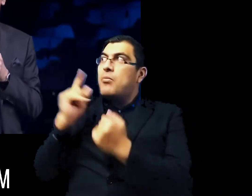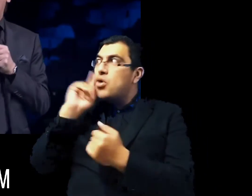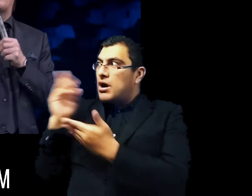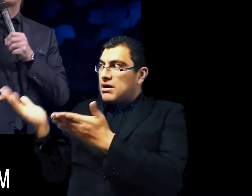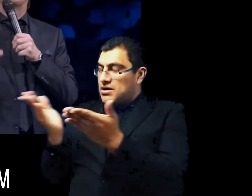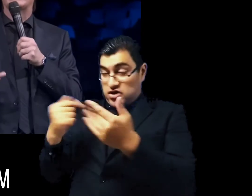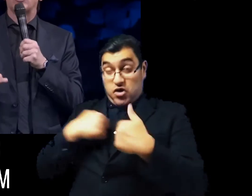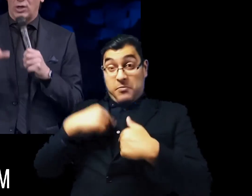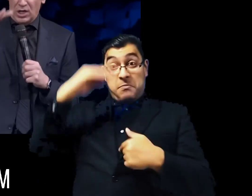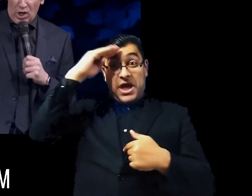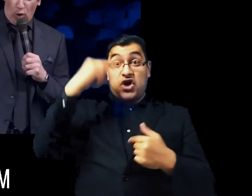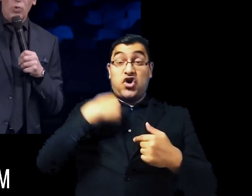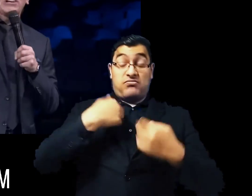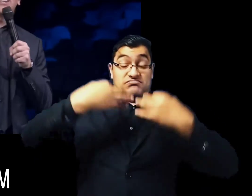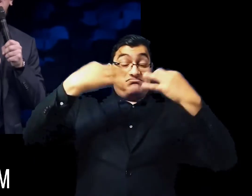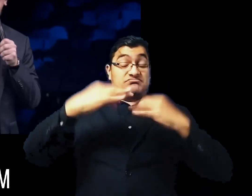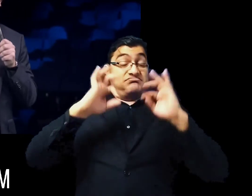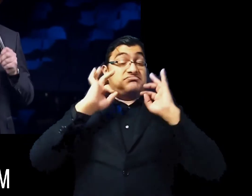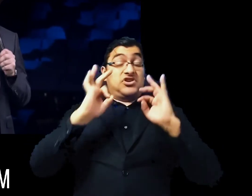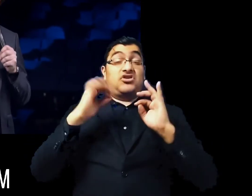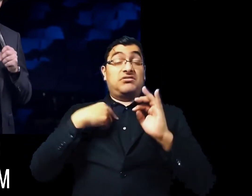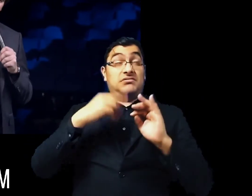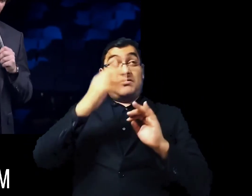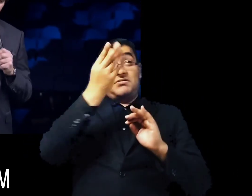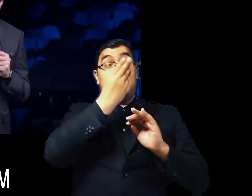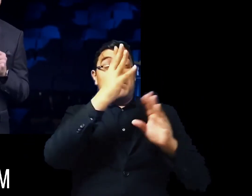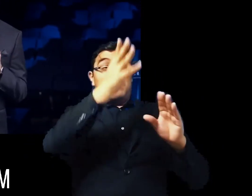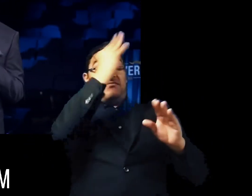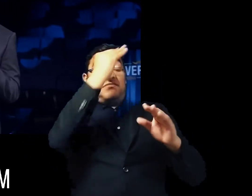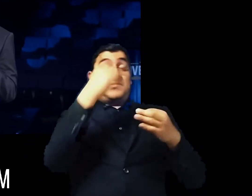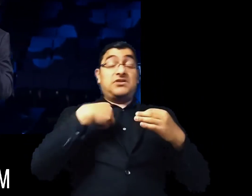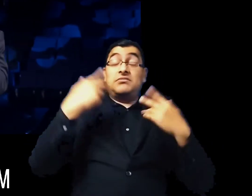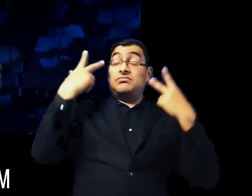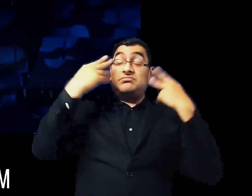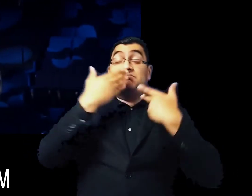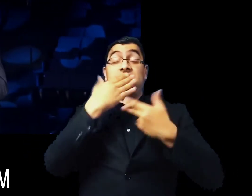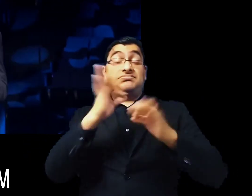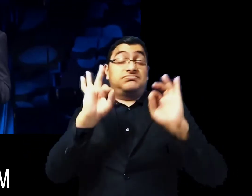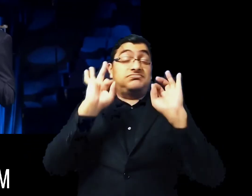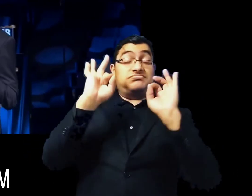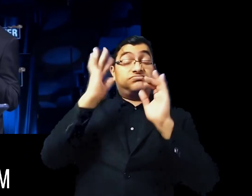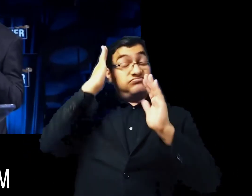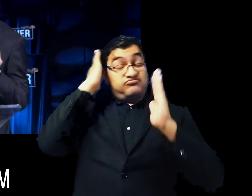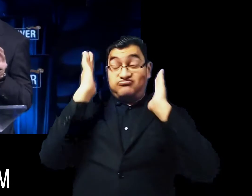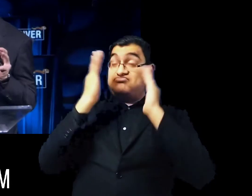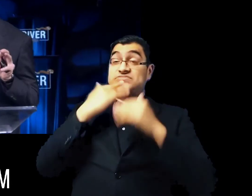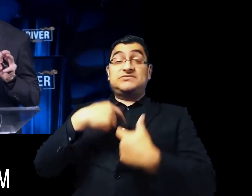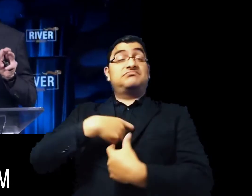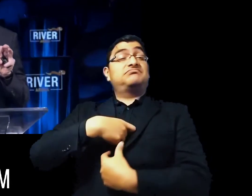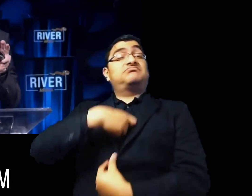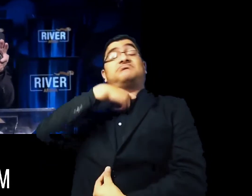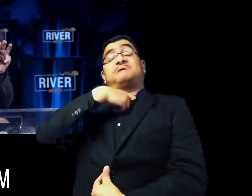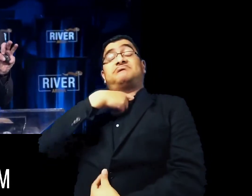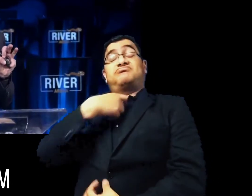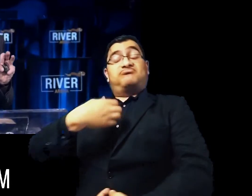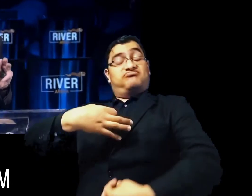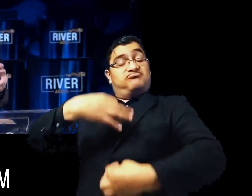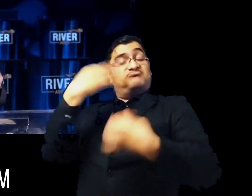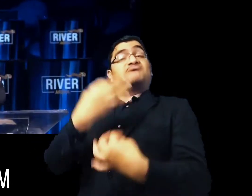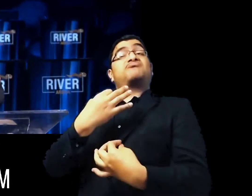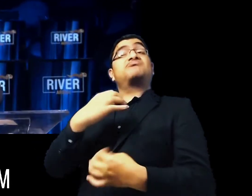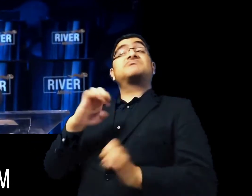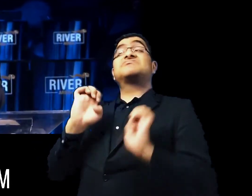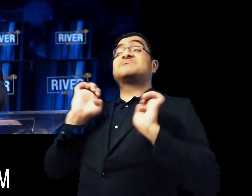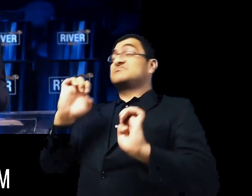se consideraba perfecto, él guardaba la sana doctrina porque se cortaba el pelo a lo militar y usaba una corbata bataraza así gigantesca